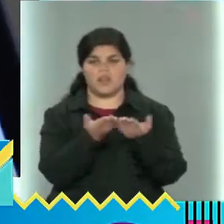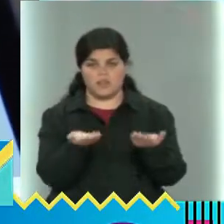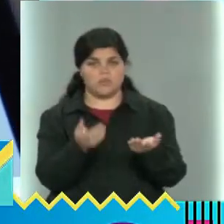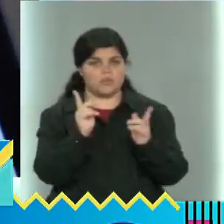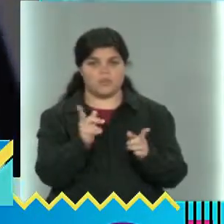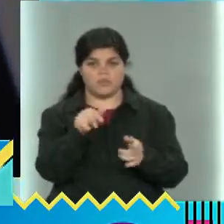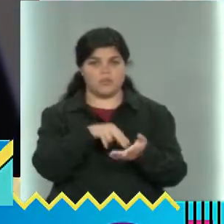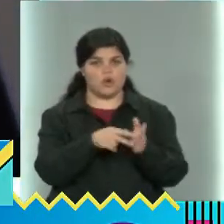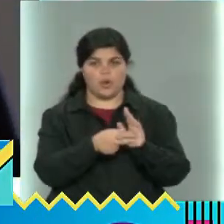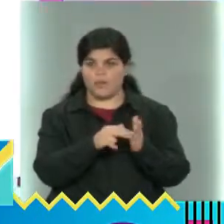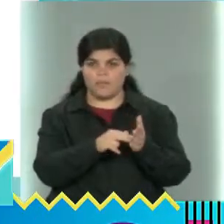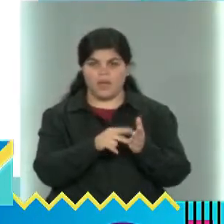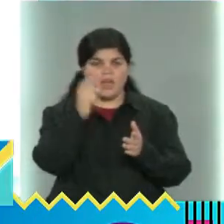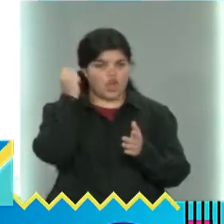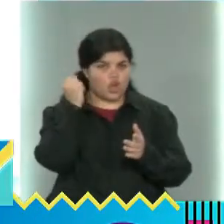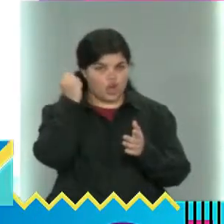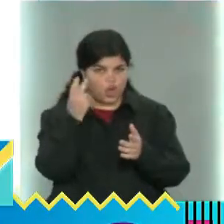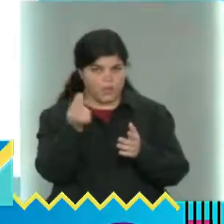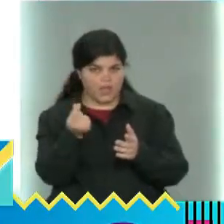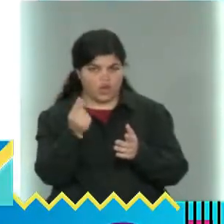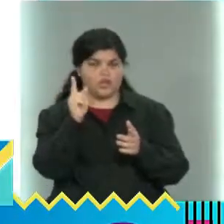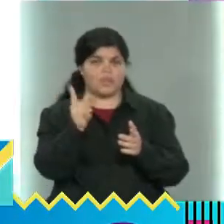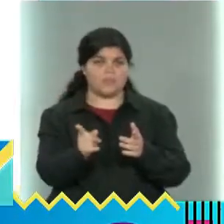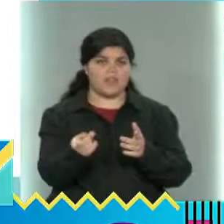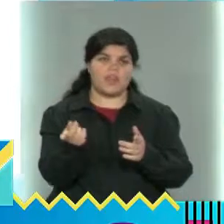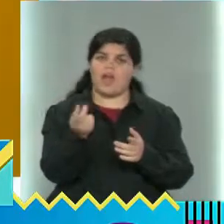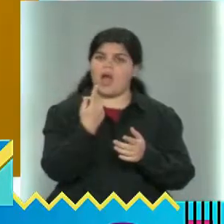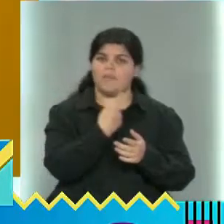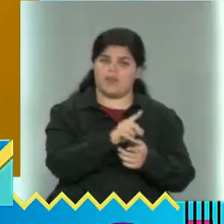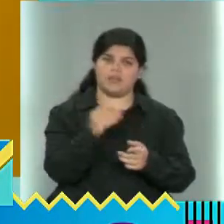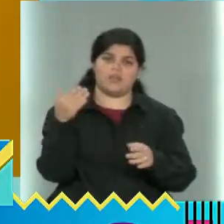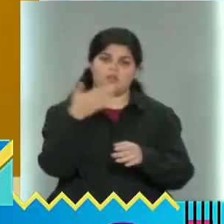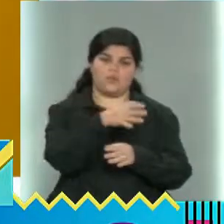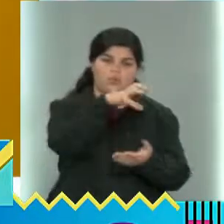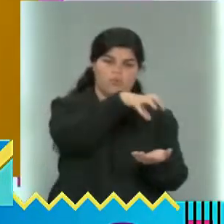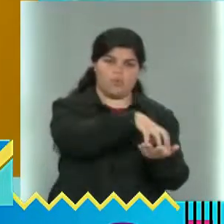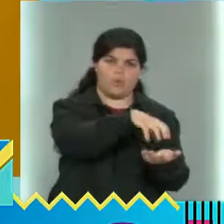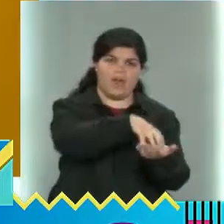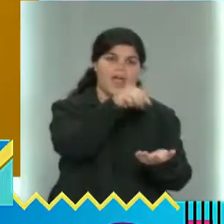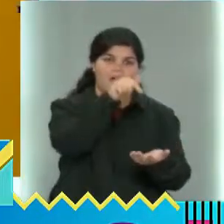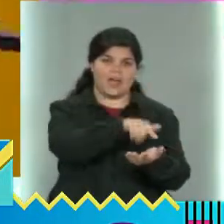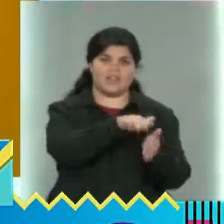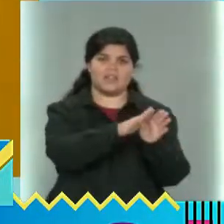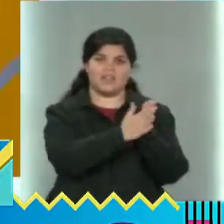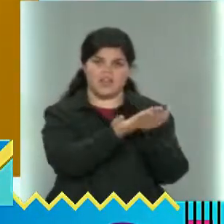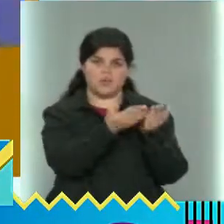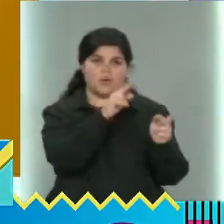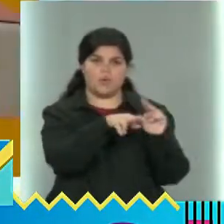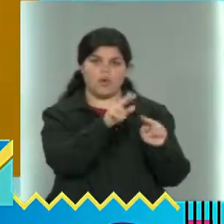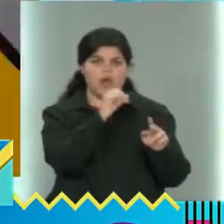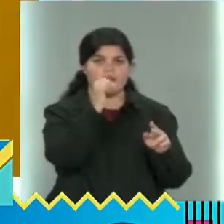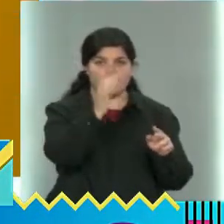que no solo es la económica, también está el hecho de que yo tenga que llegar a la librería y encontrar que el libro esté ahí. Son como muchas